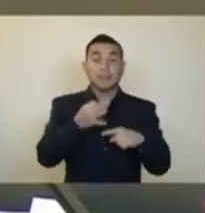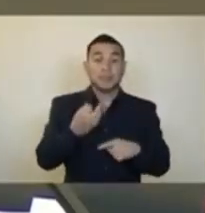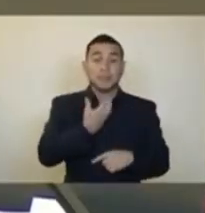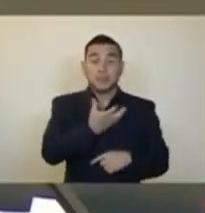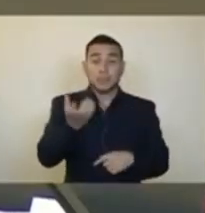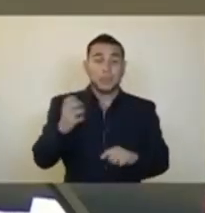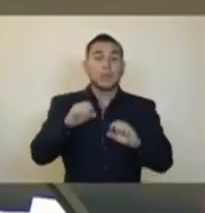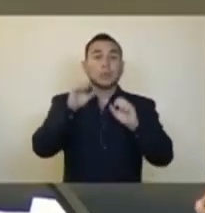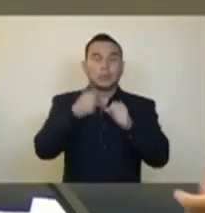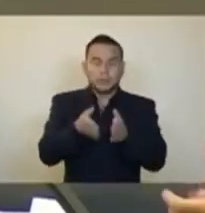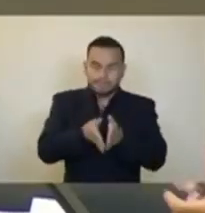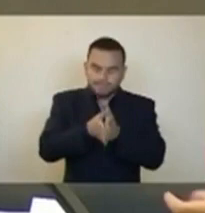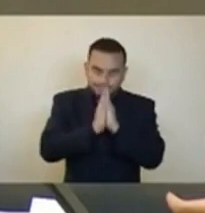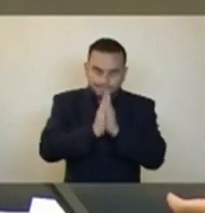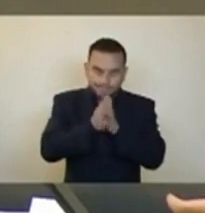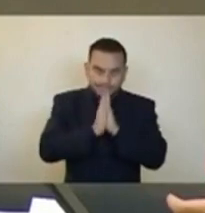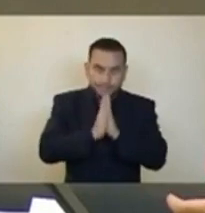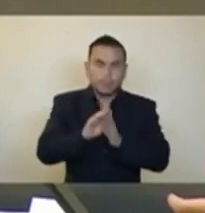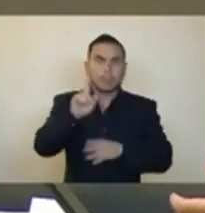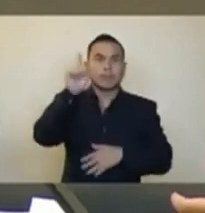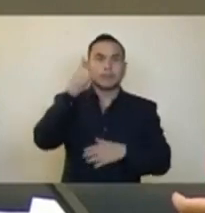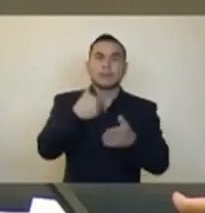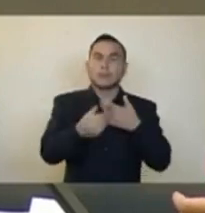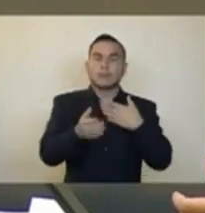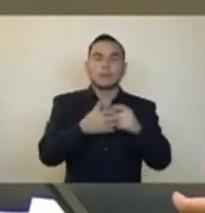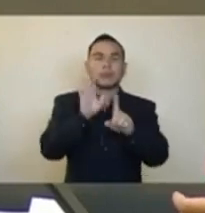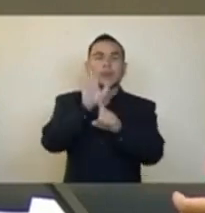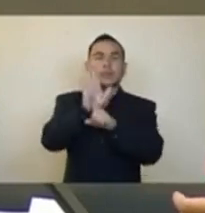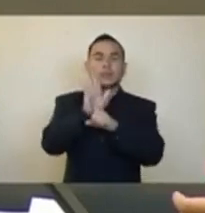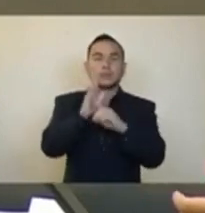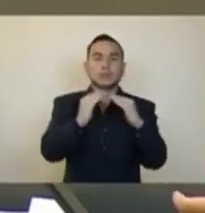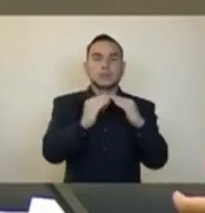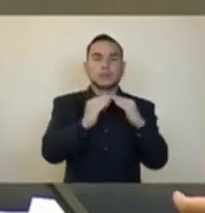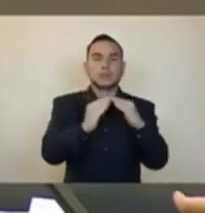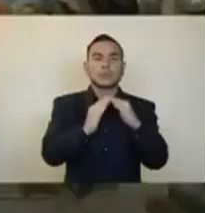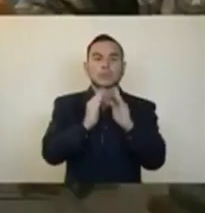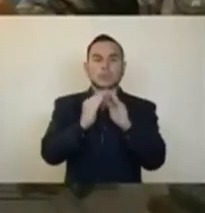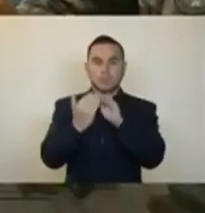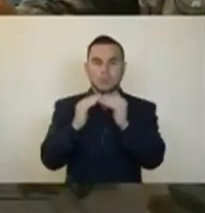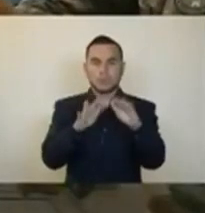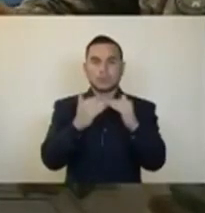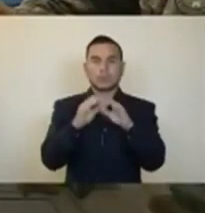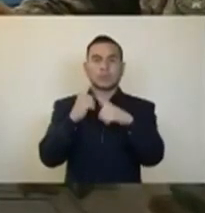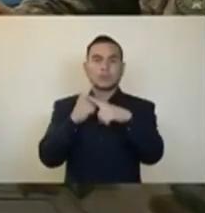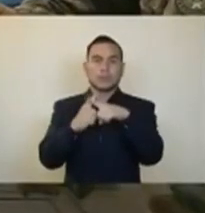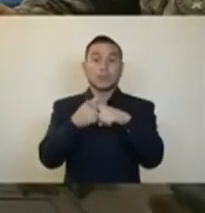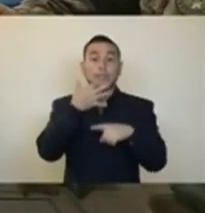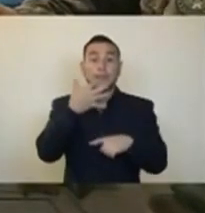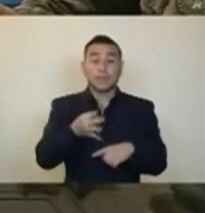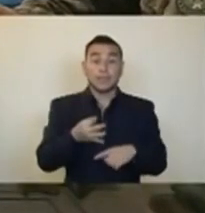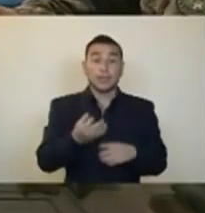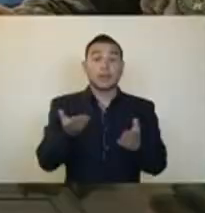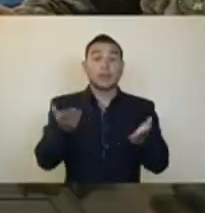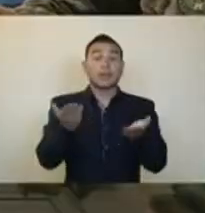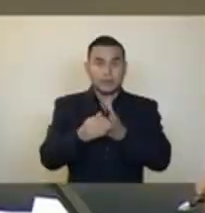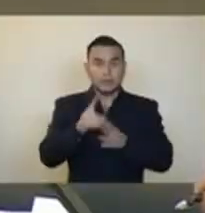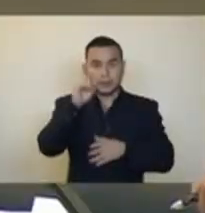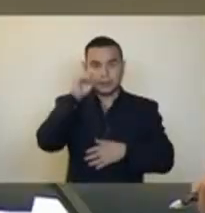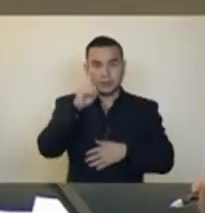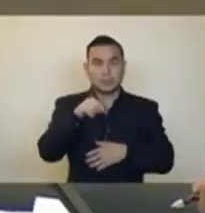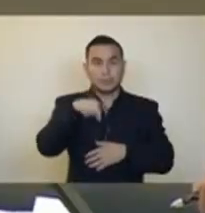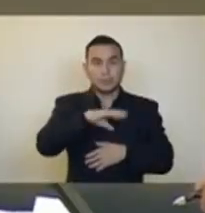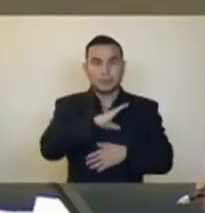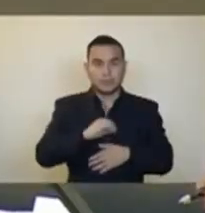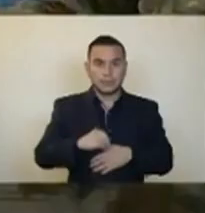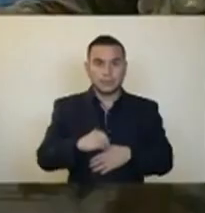creer en rumores o noticias falsas el jefe de estado pidió a su gabinete y a la audiencia hacer una oración para pedir a dios que